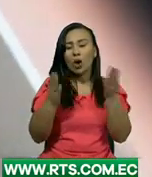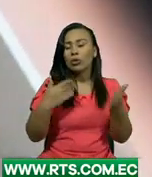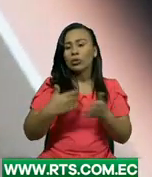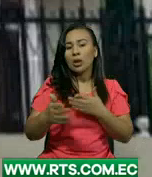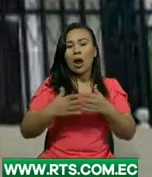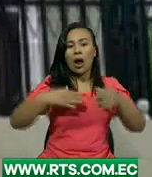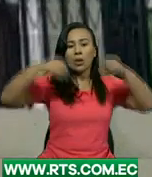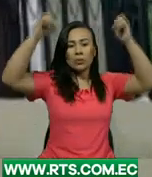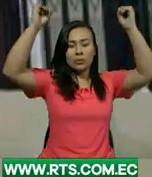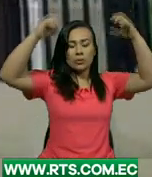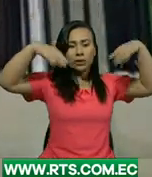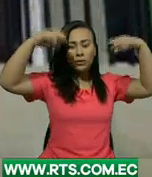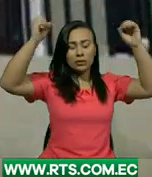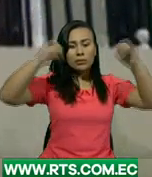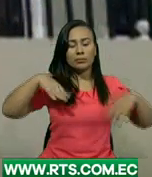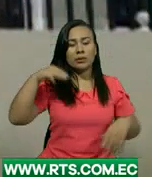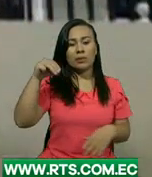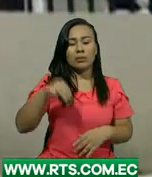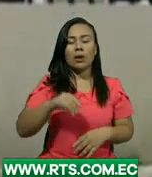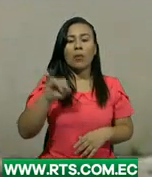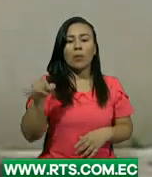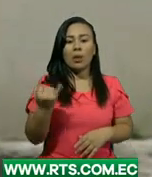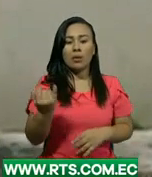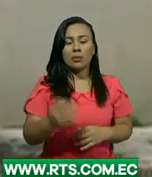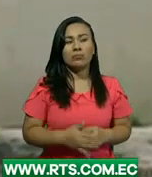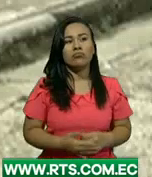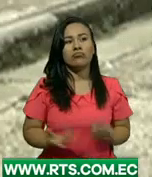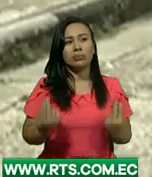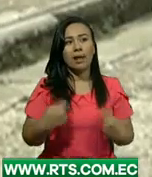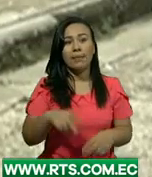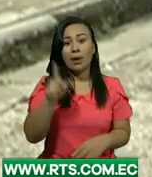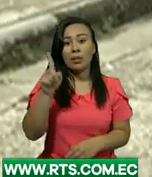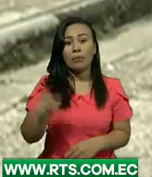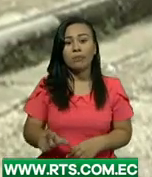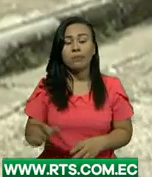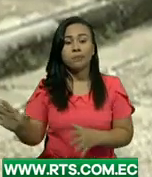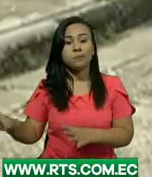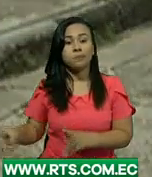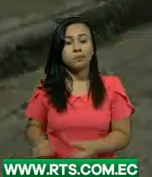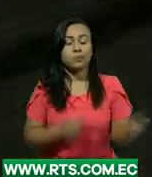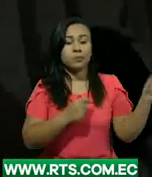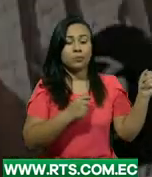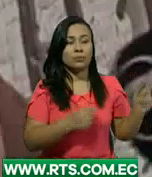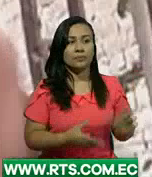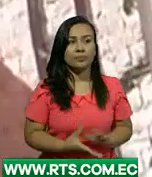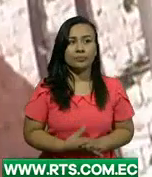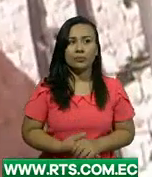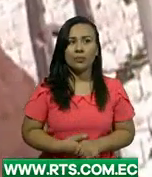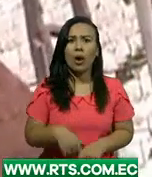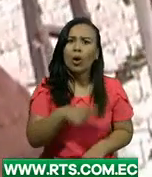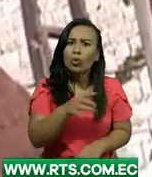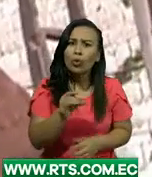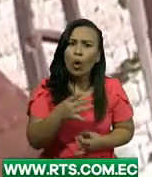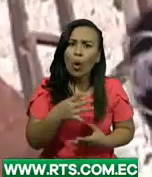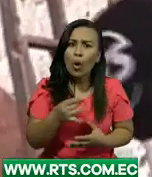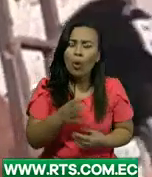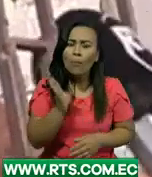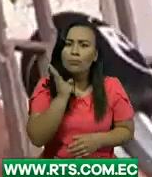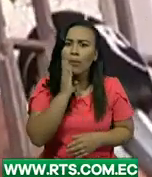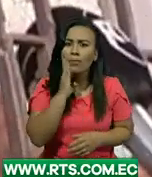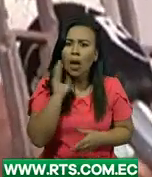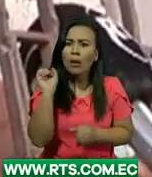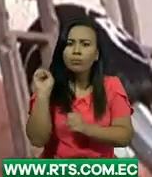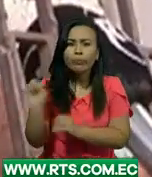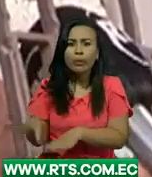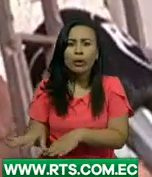la mañana de este jueves. Y tampoco consideró de que alguien se lo podría llevar a otro lado. ¿No le dolió quizá dejarla en la vereda?